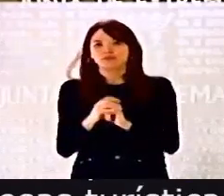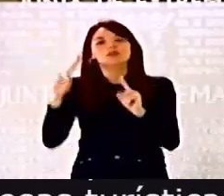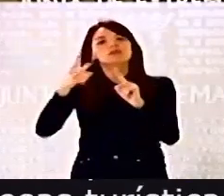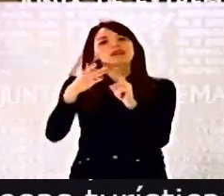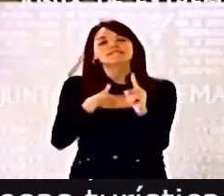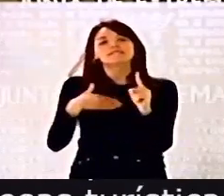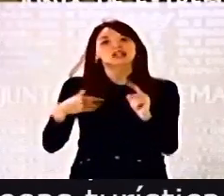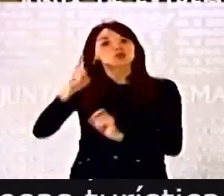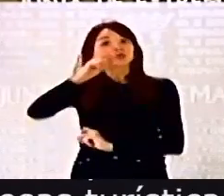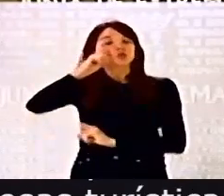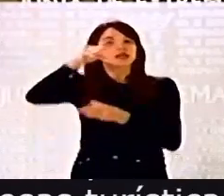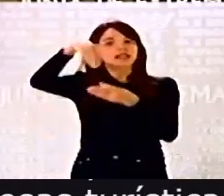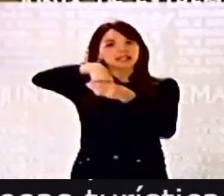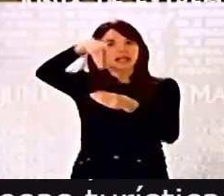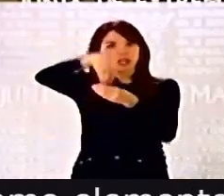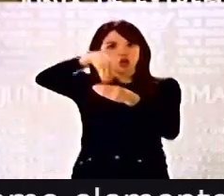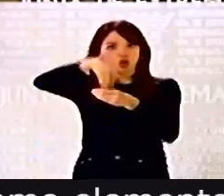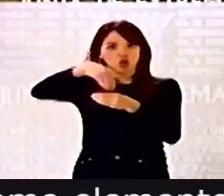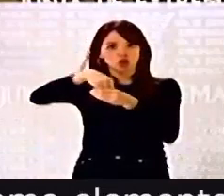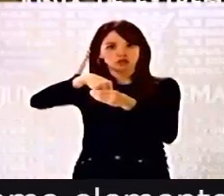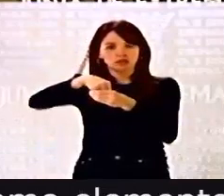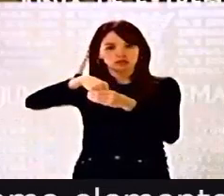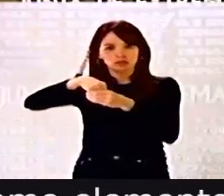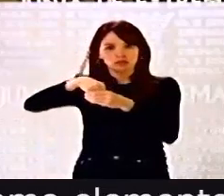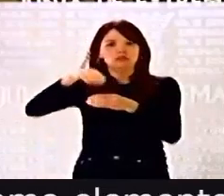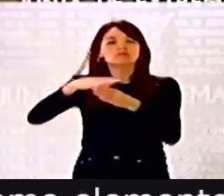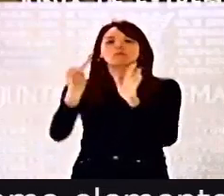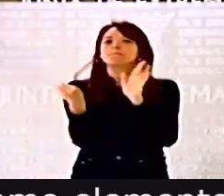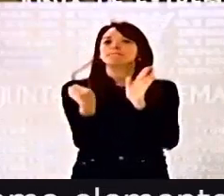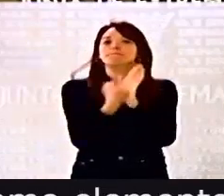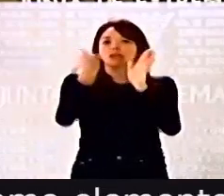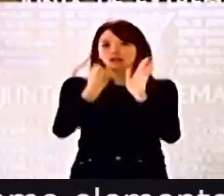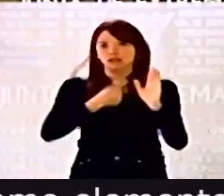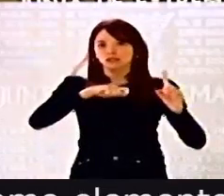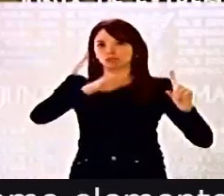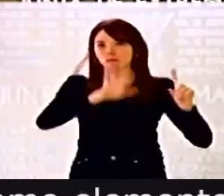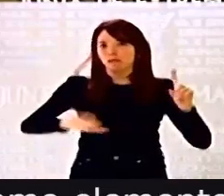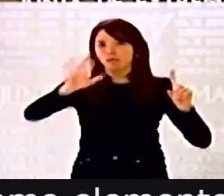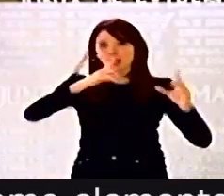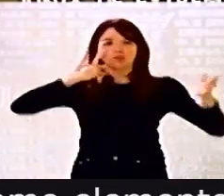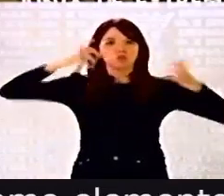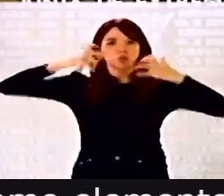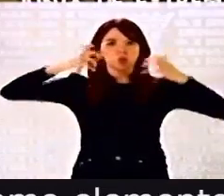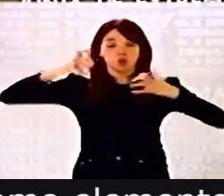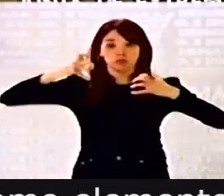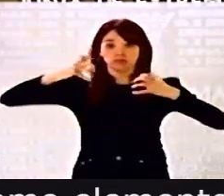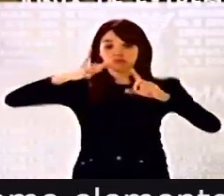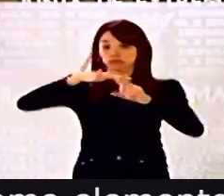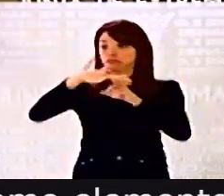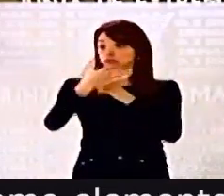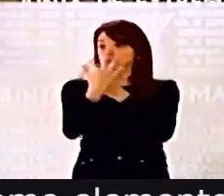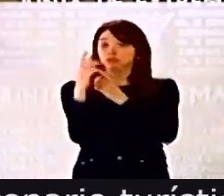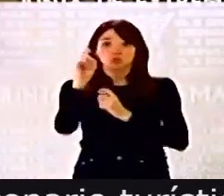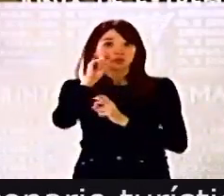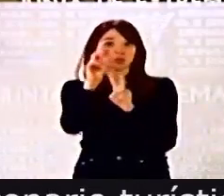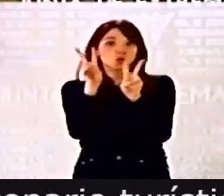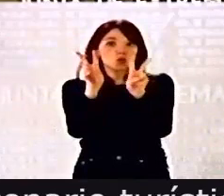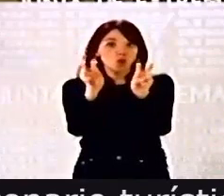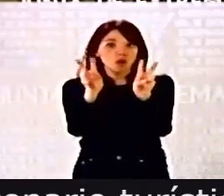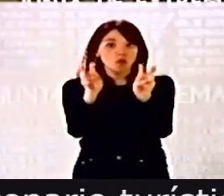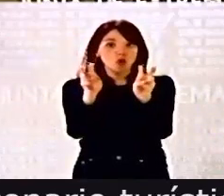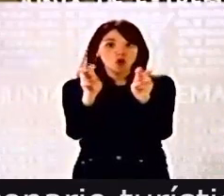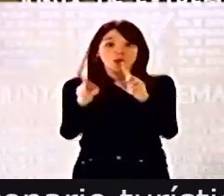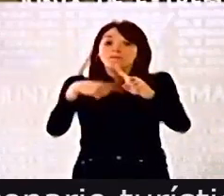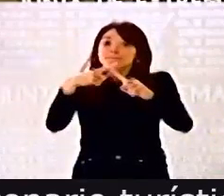elemento diferenciador de la marca España ante el nuevo escenario turístico y la llegada efectiva de